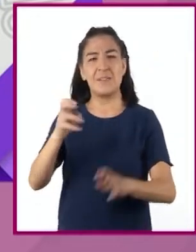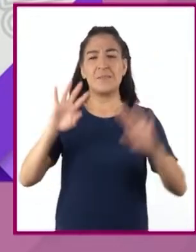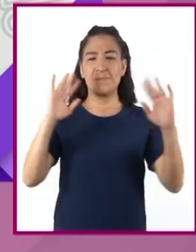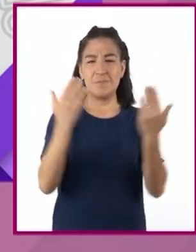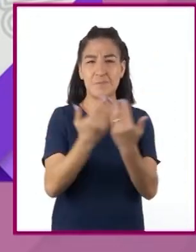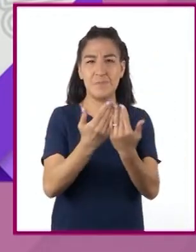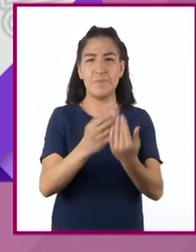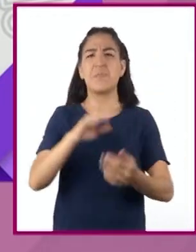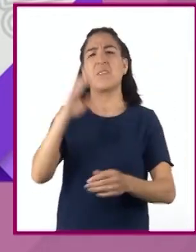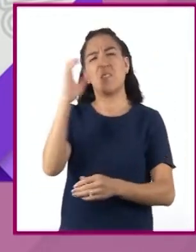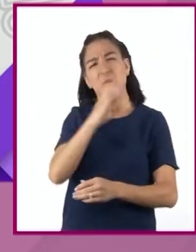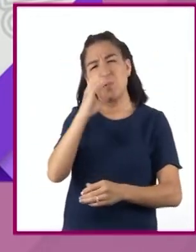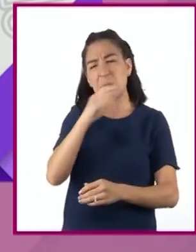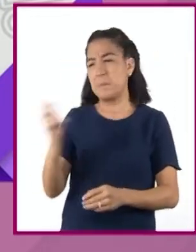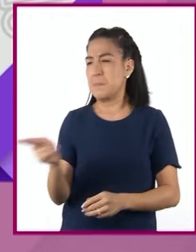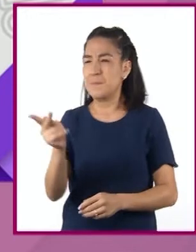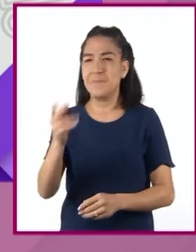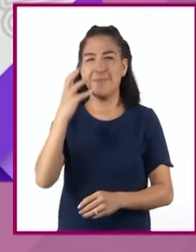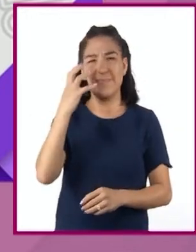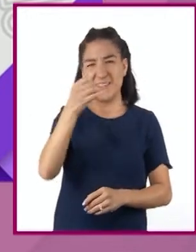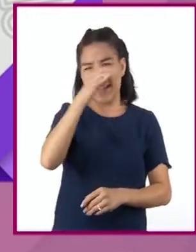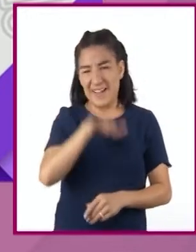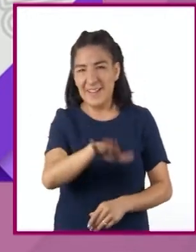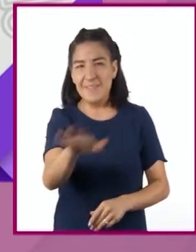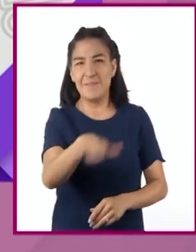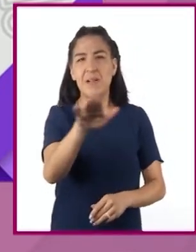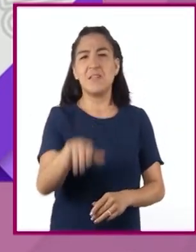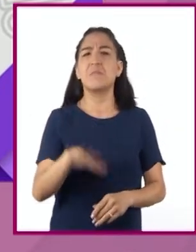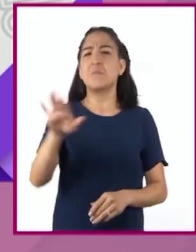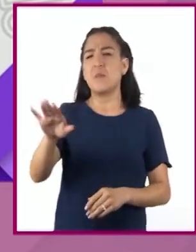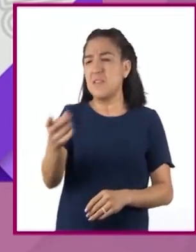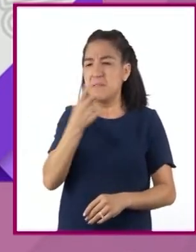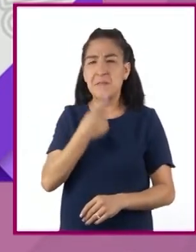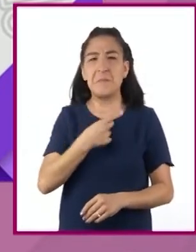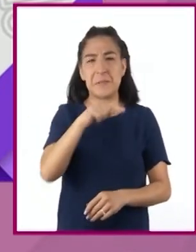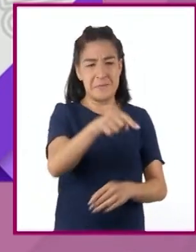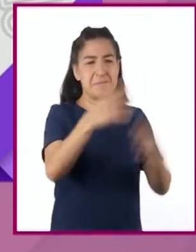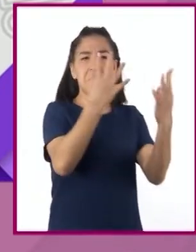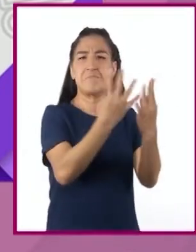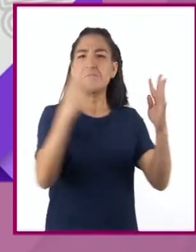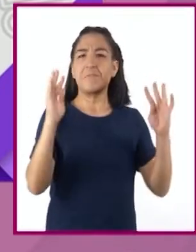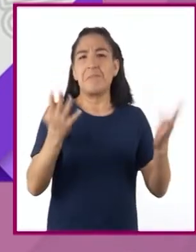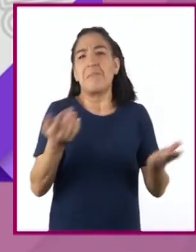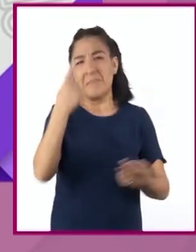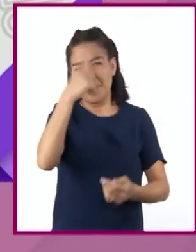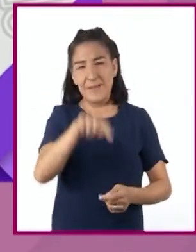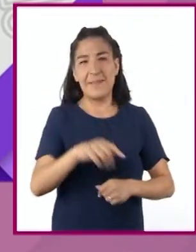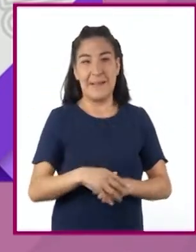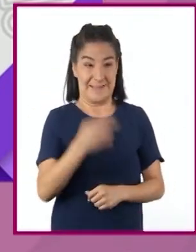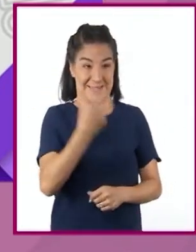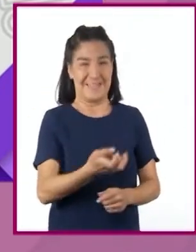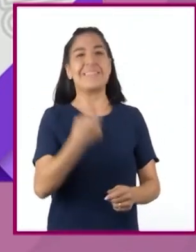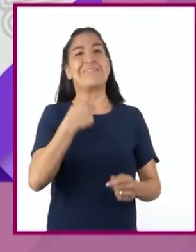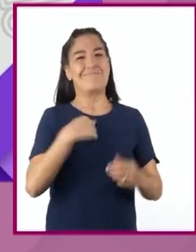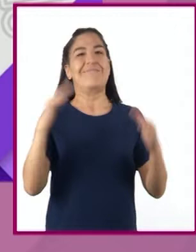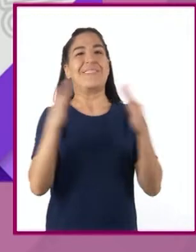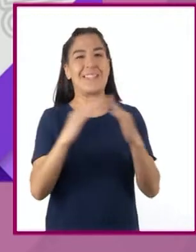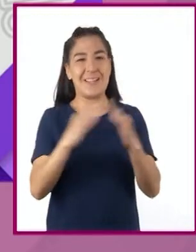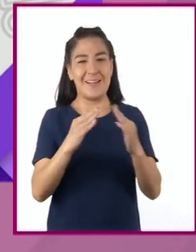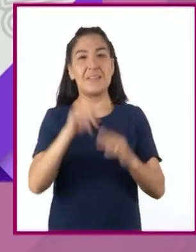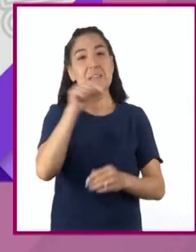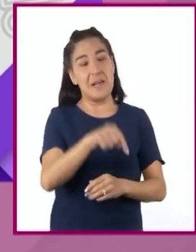al elefante: Y dime, elefante, ¿para qué son esas jaulas? Ah, esas son nuestras casas. Ahí